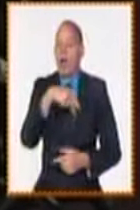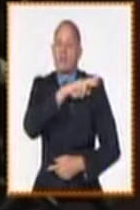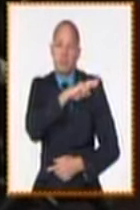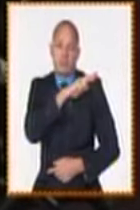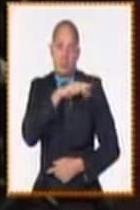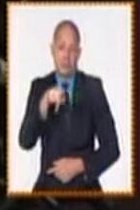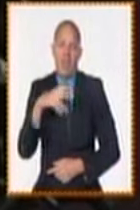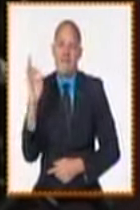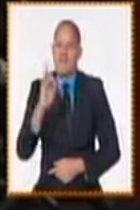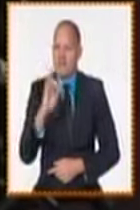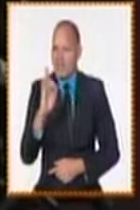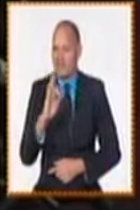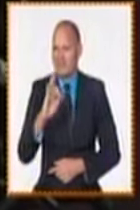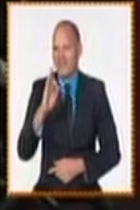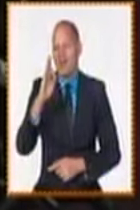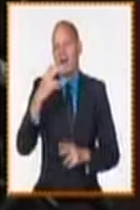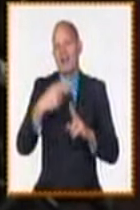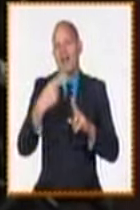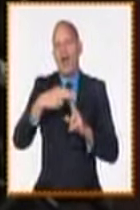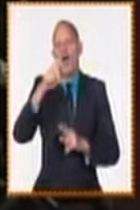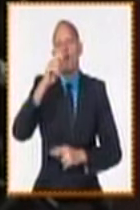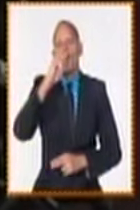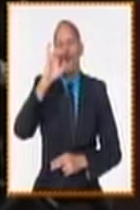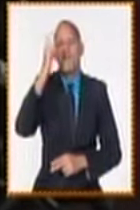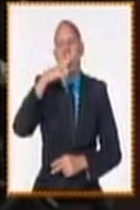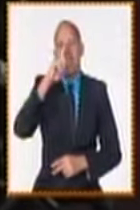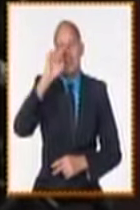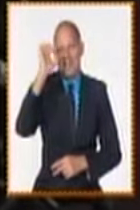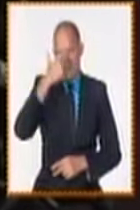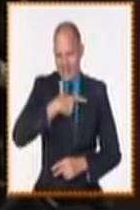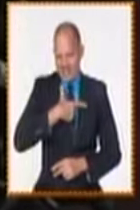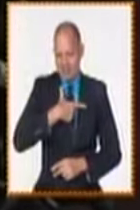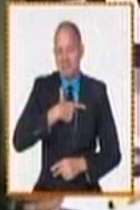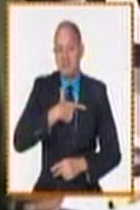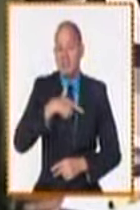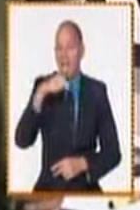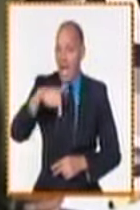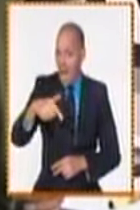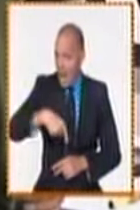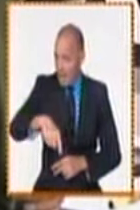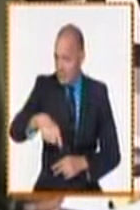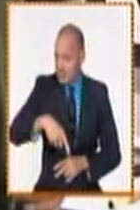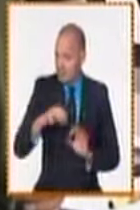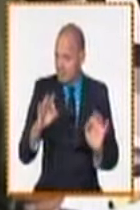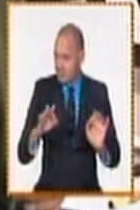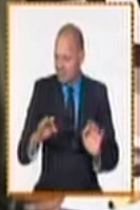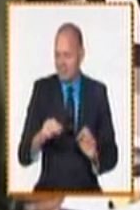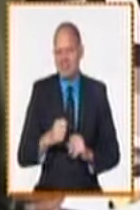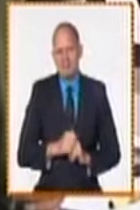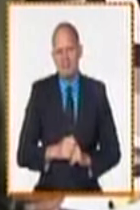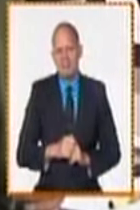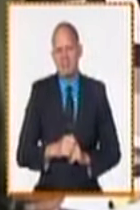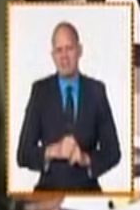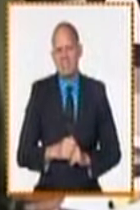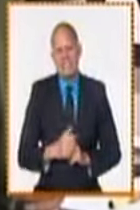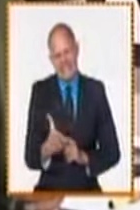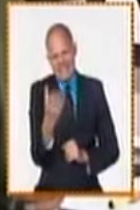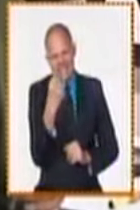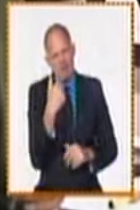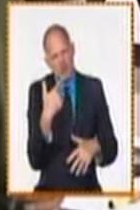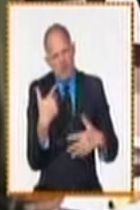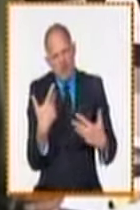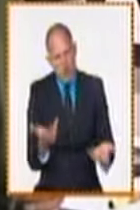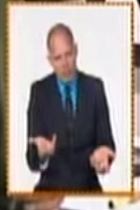días vuelve a llenar pues de festejos y de reflexiones a esta ciudad. Lourdes, ¿cómo desde Bayamo